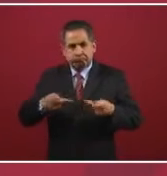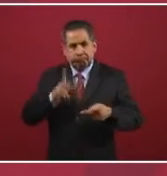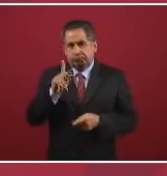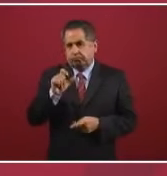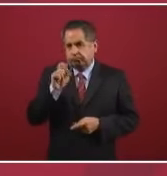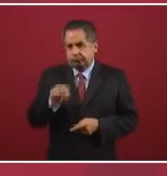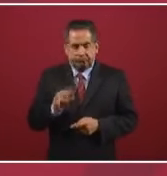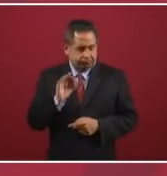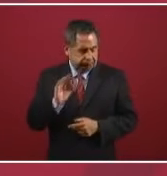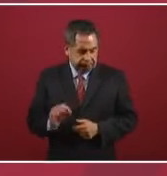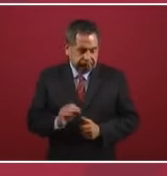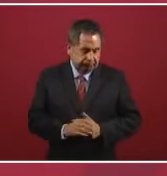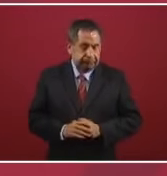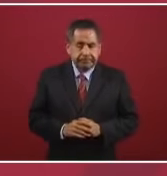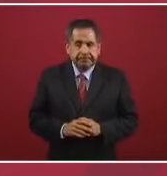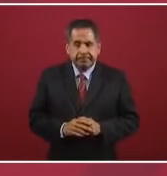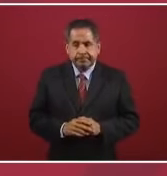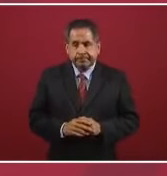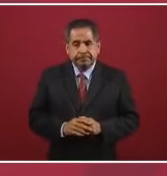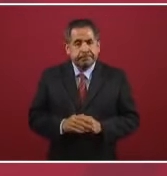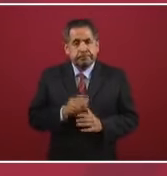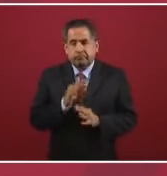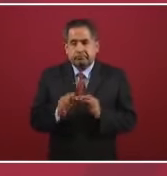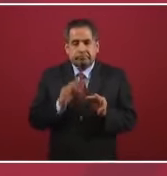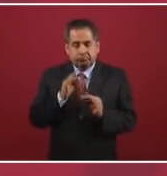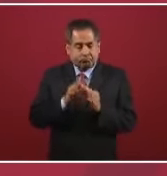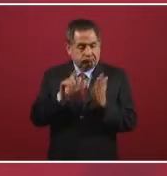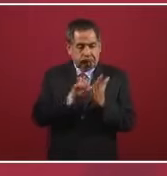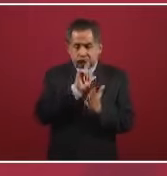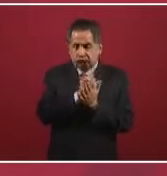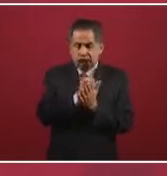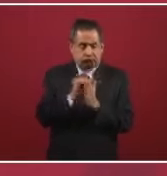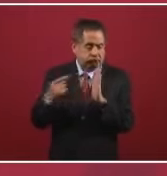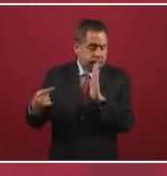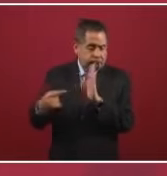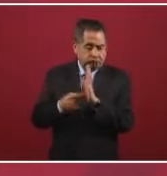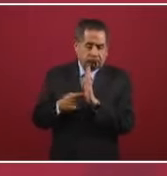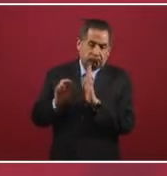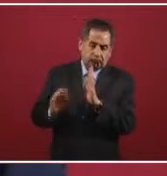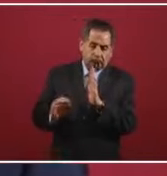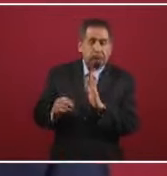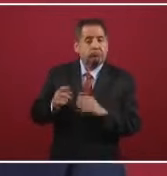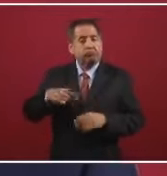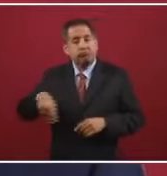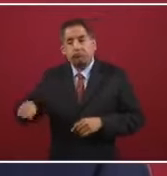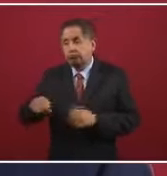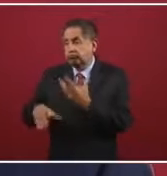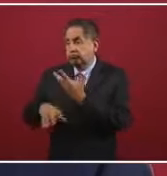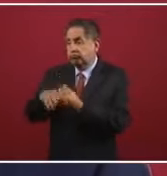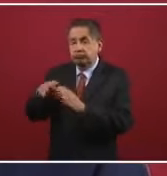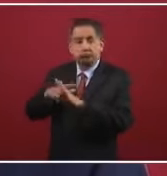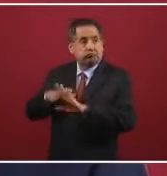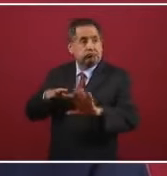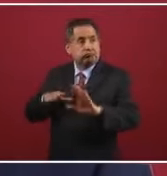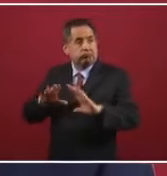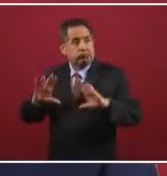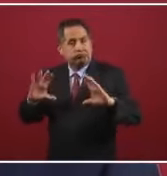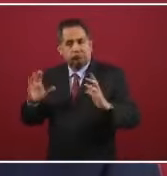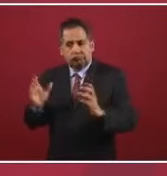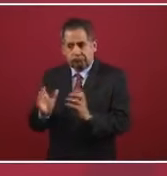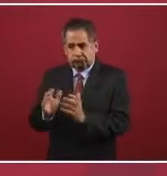Se está aplicando la ley. Se disminuyó el flujo migratorio,